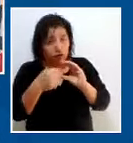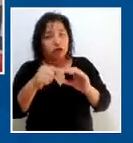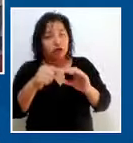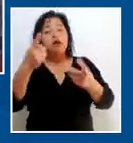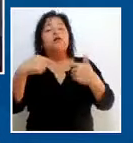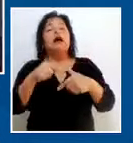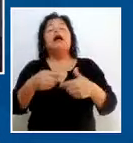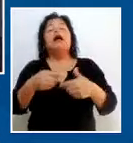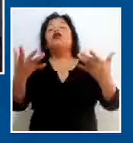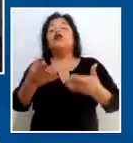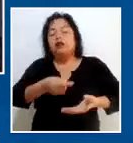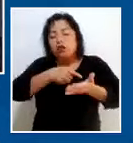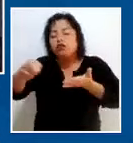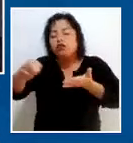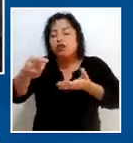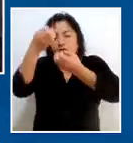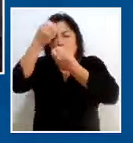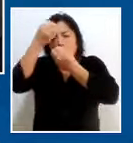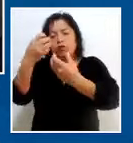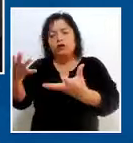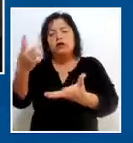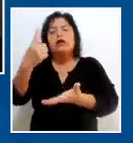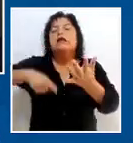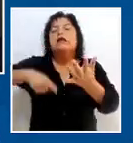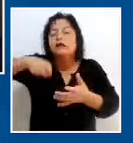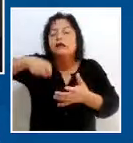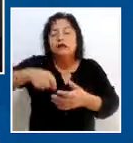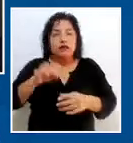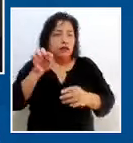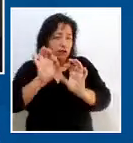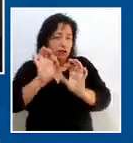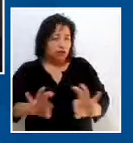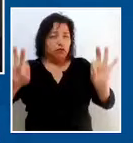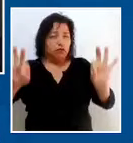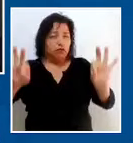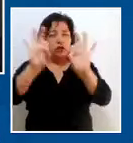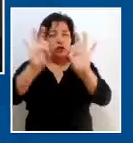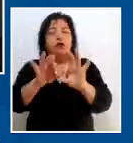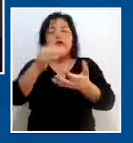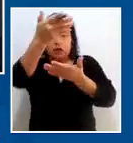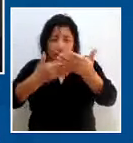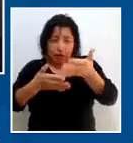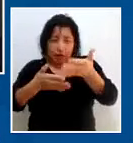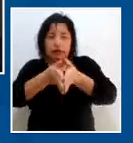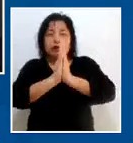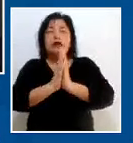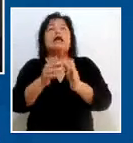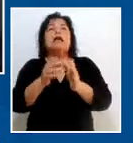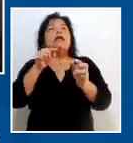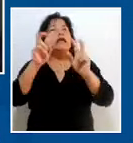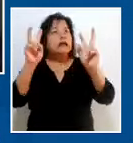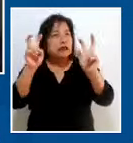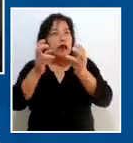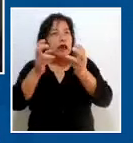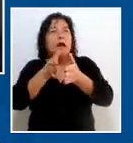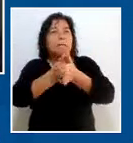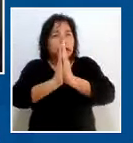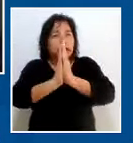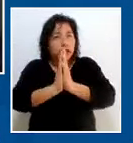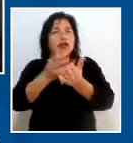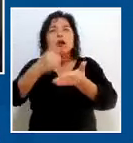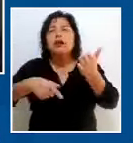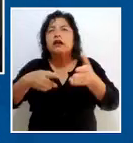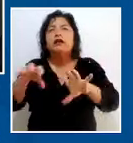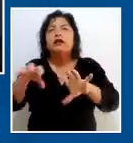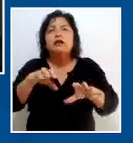que remitir la información. Y un aspecto muy importante de esta solicitud es el pedido que se le va a hacer a la entidad, ¿no? Tiene que